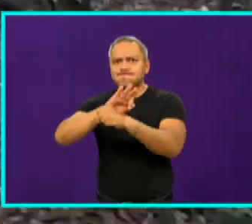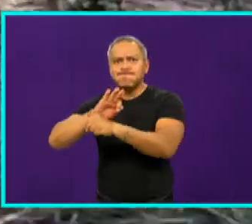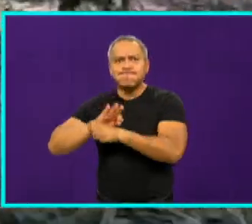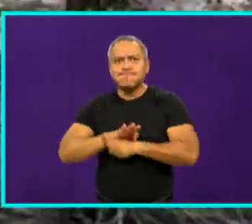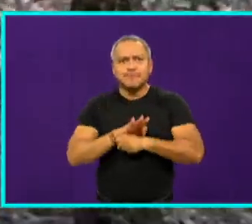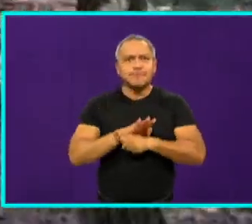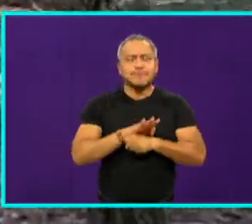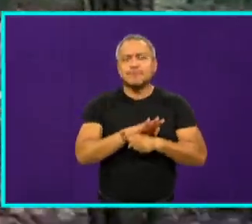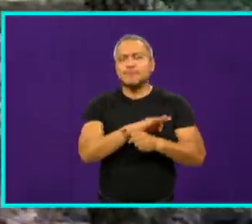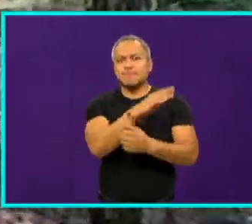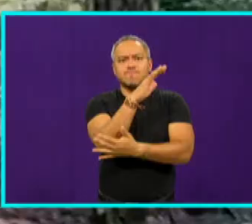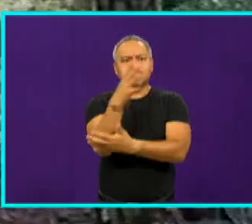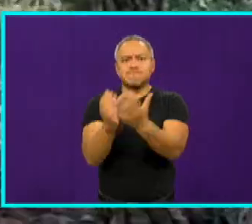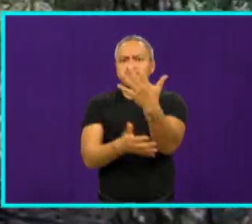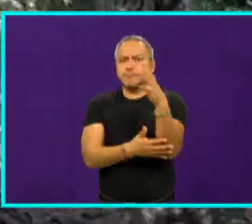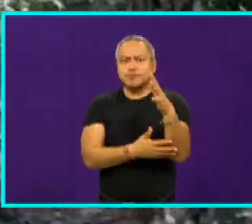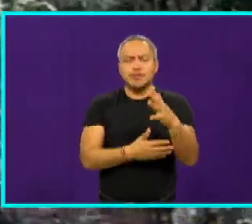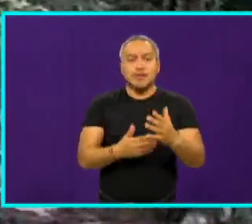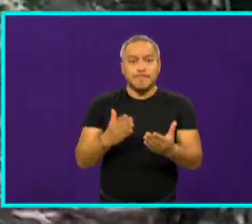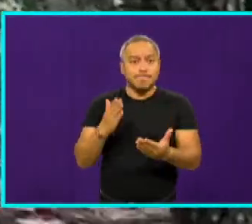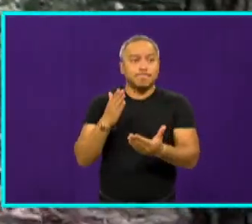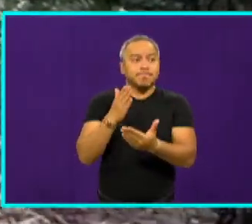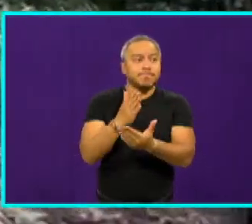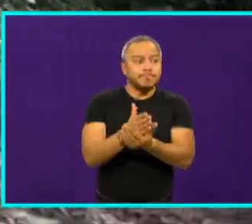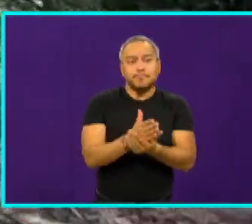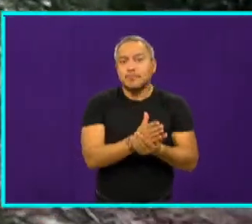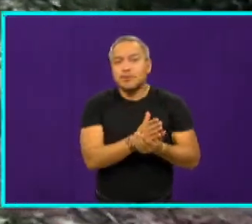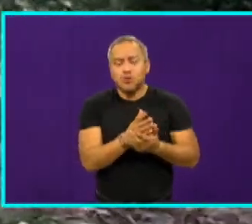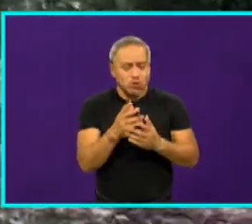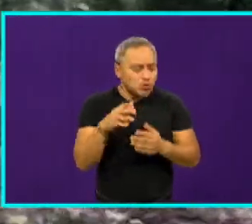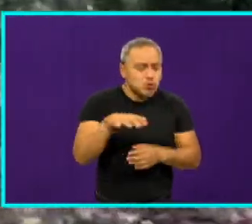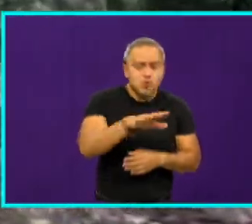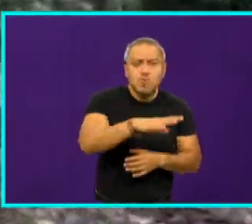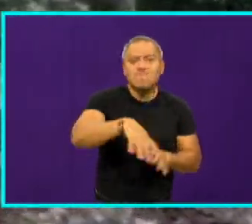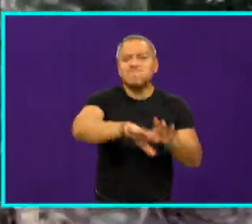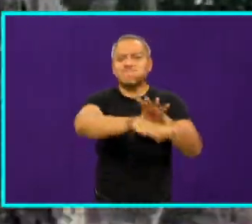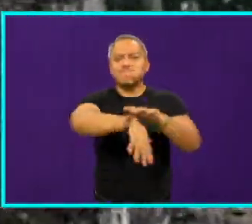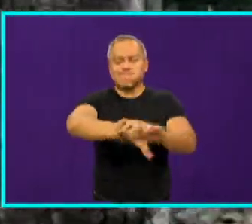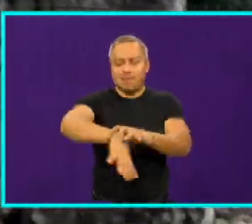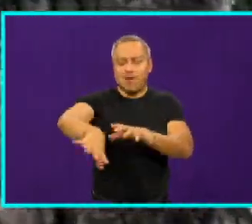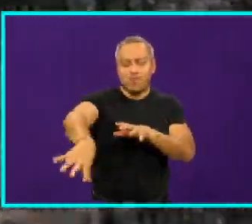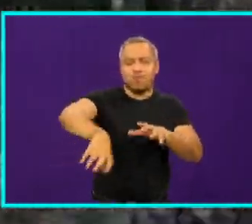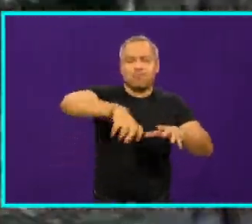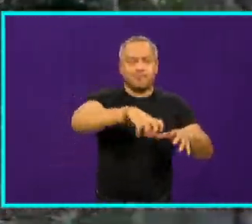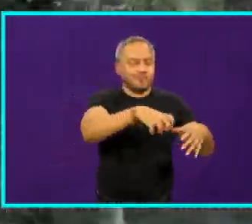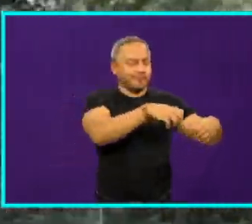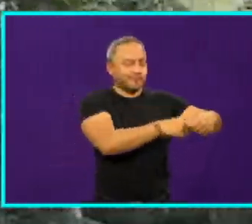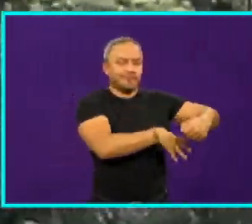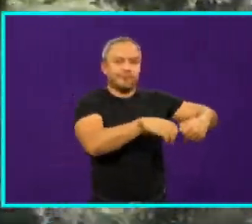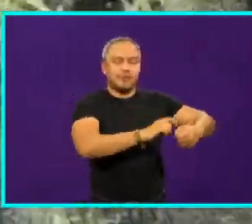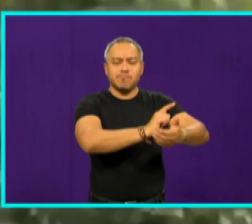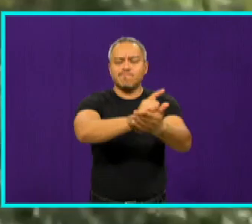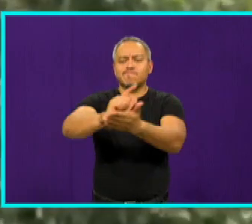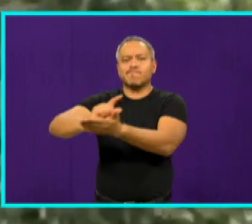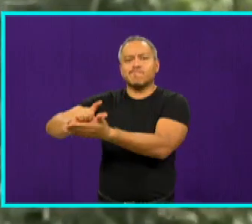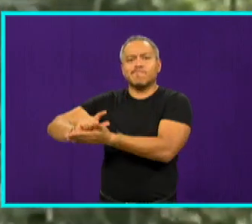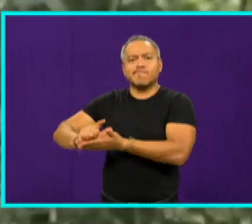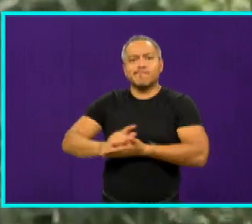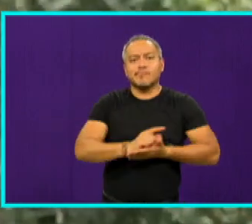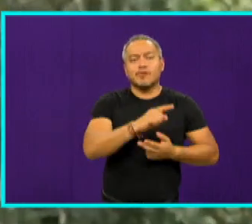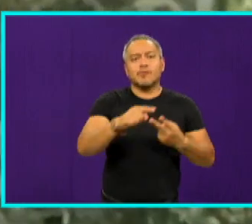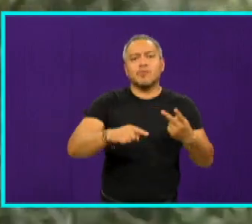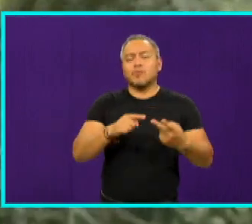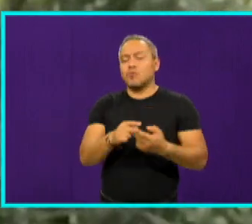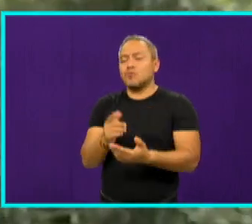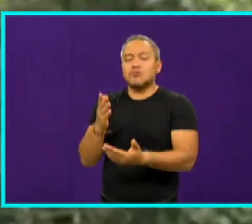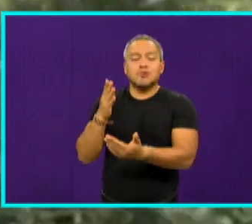ciudadanía. Se realizan brigadas para la recolección de basura y limpieza del lugar, así como también brigadas de